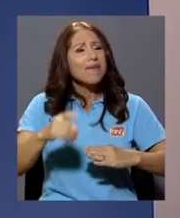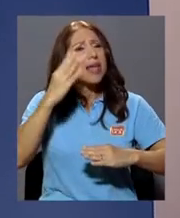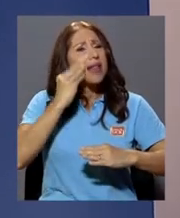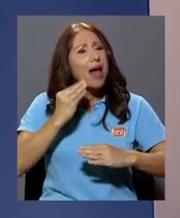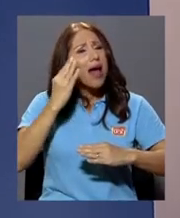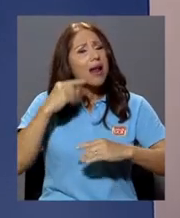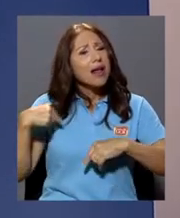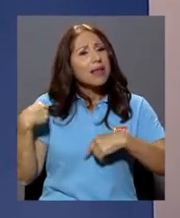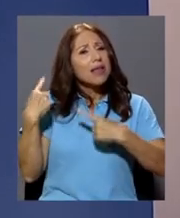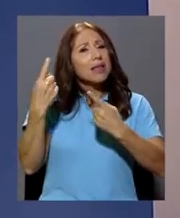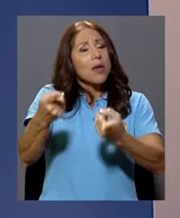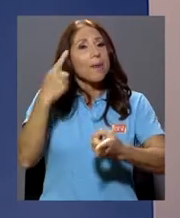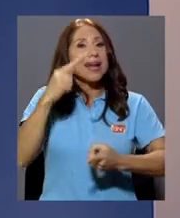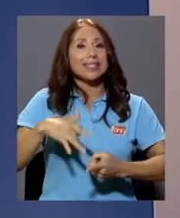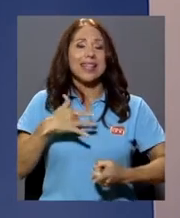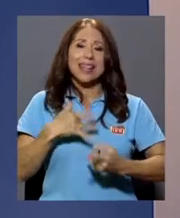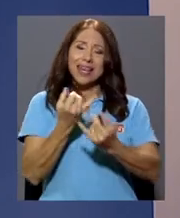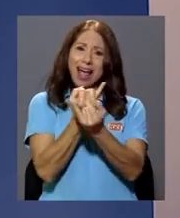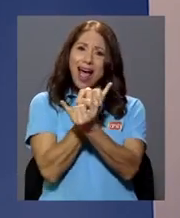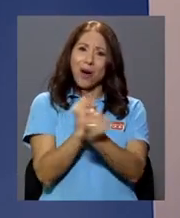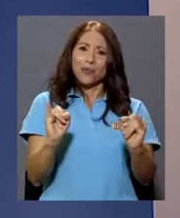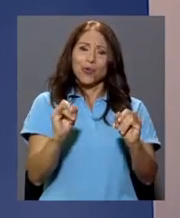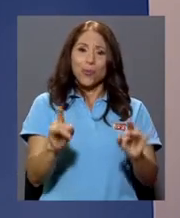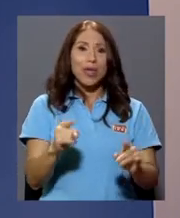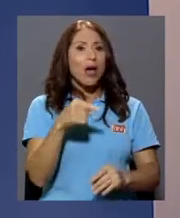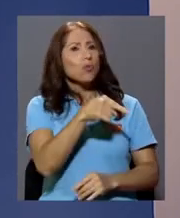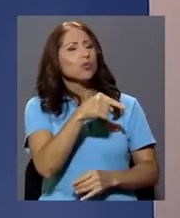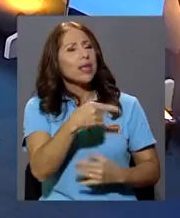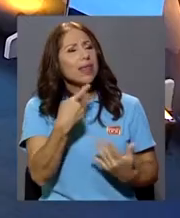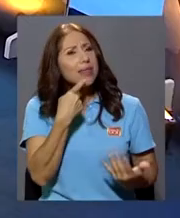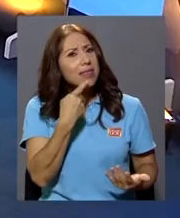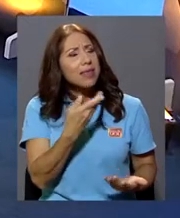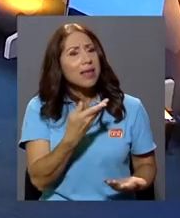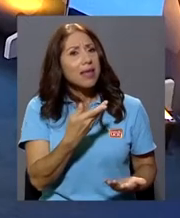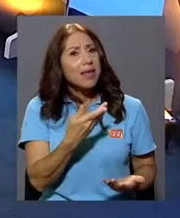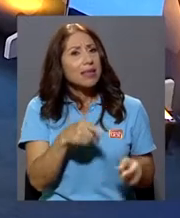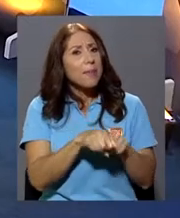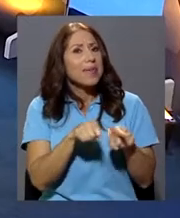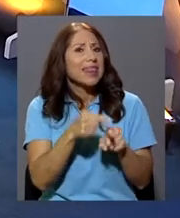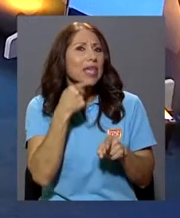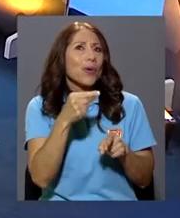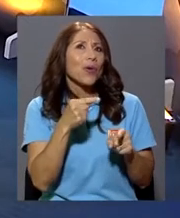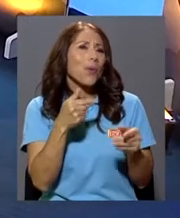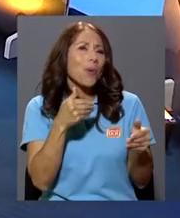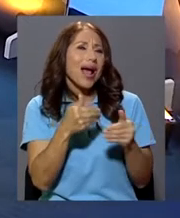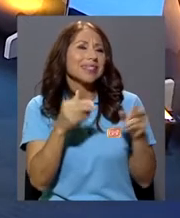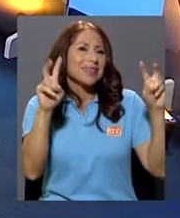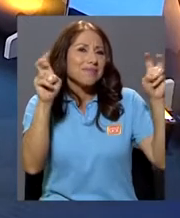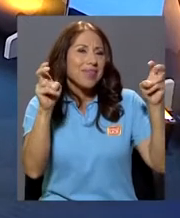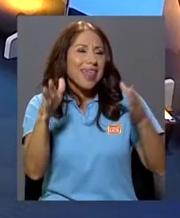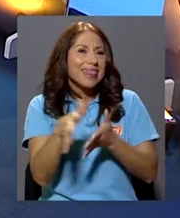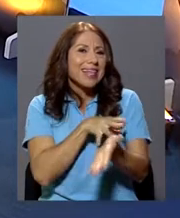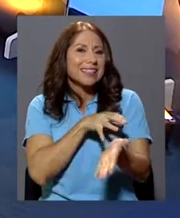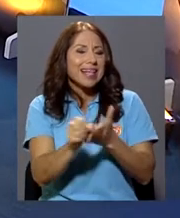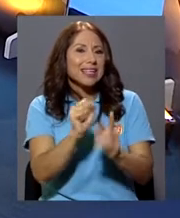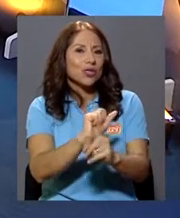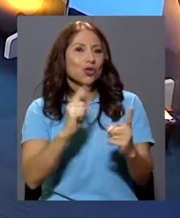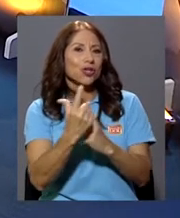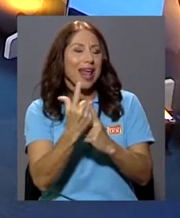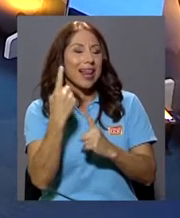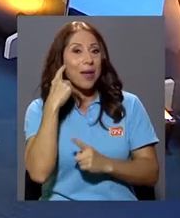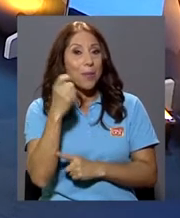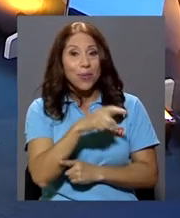algún modo sentir esa autonomía. Y usted lo categorizaba casi de desastre social en el ámbito del